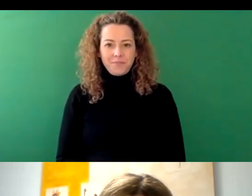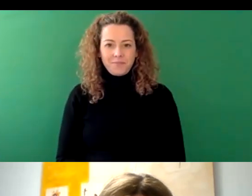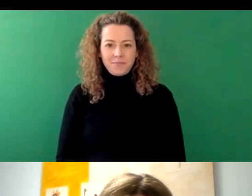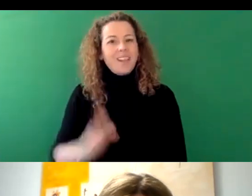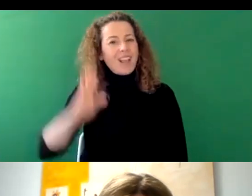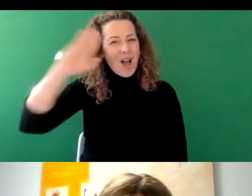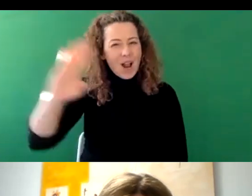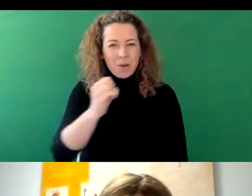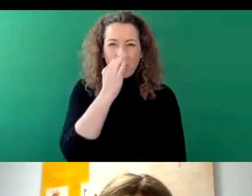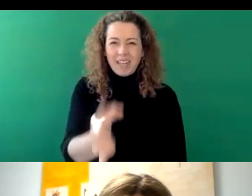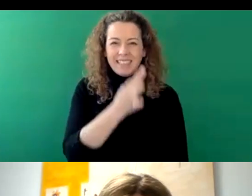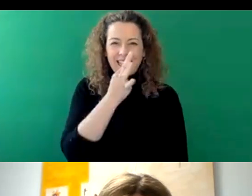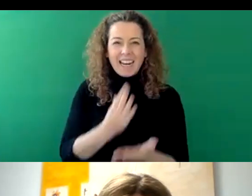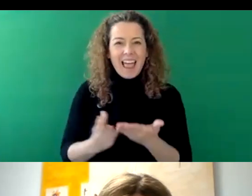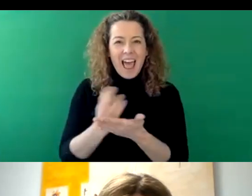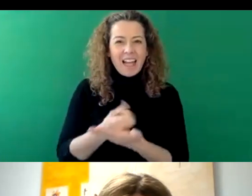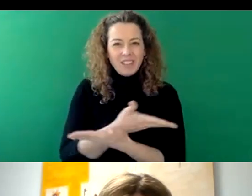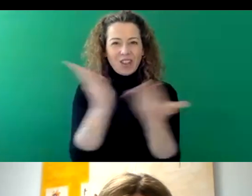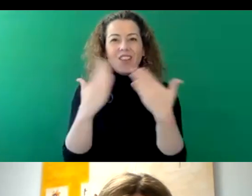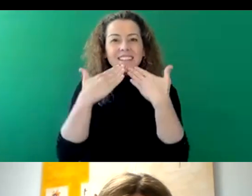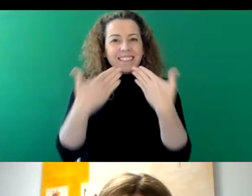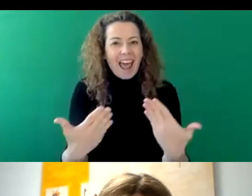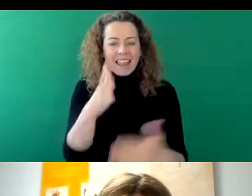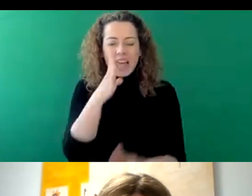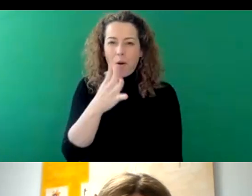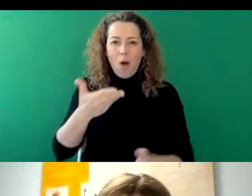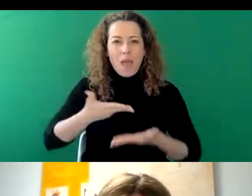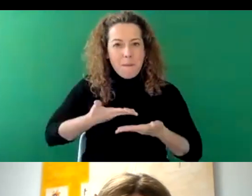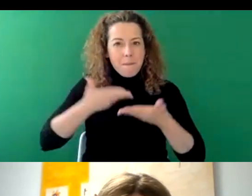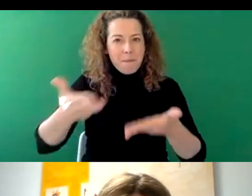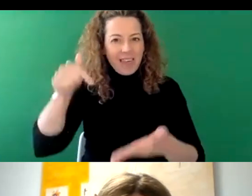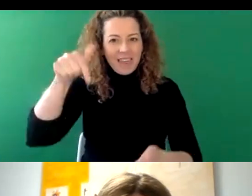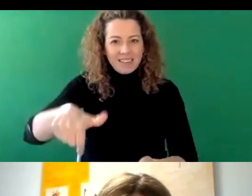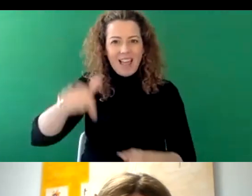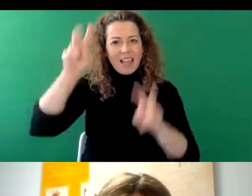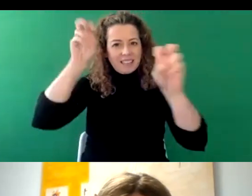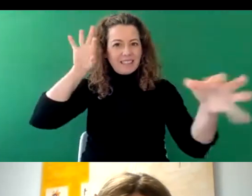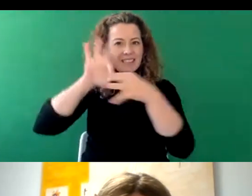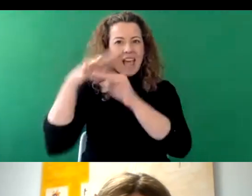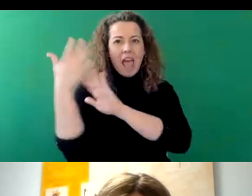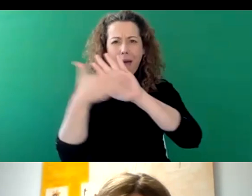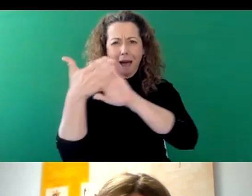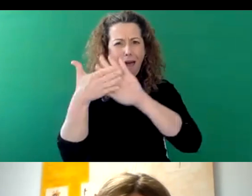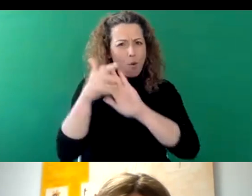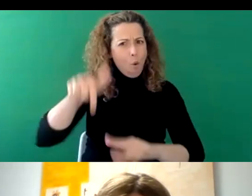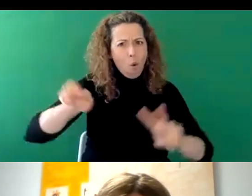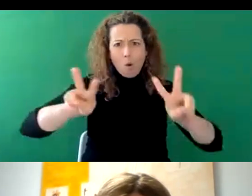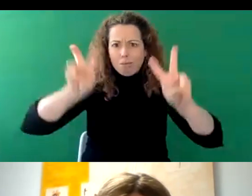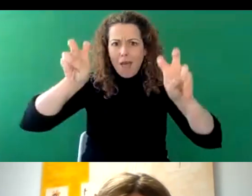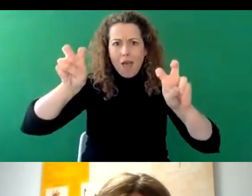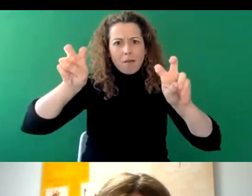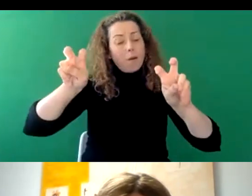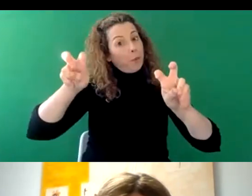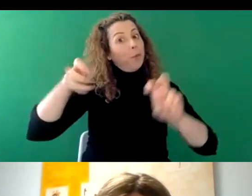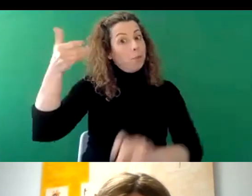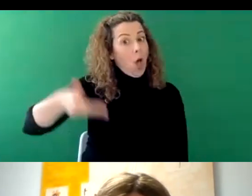Hola, muy buenas tardes a todos. Muchísimas gracias por la invitación para tratar este tema. Pues bueno, es un tema muy en boga.